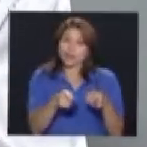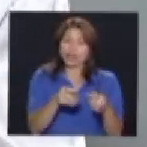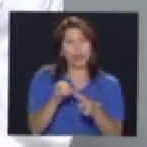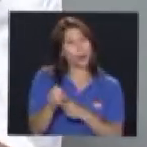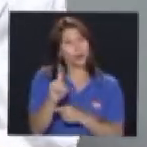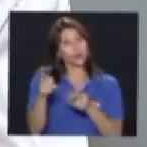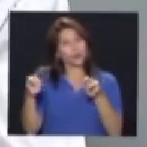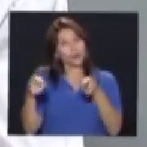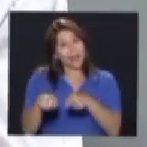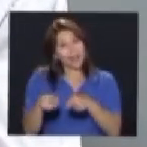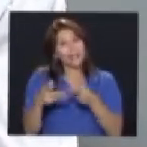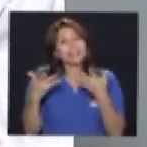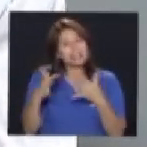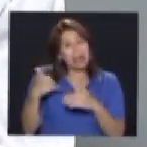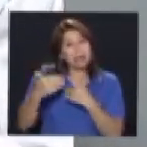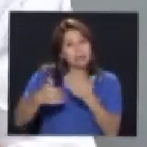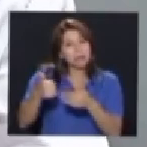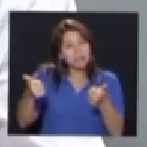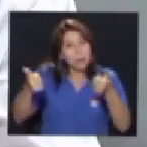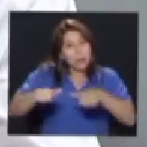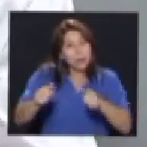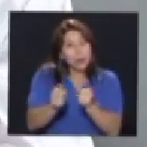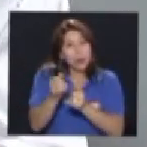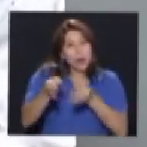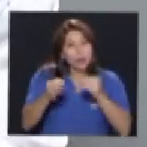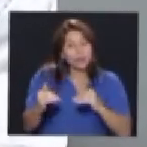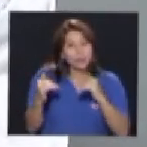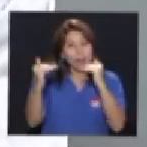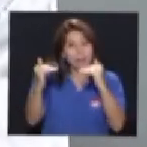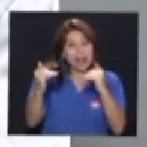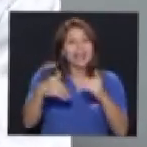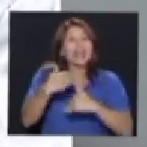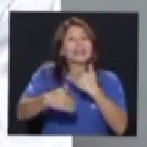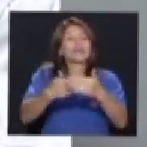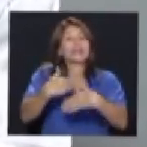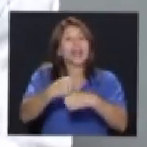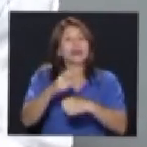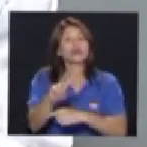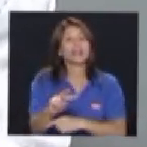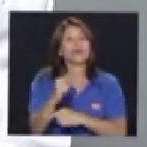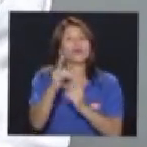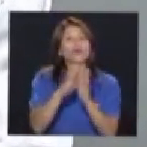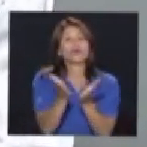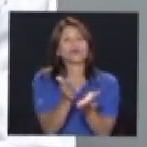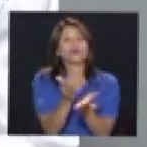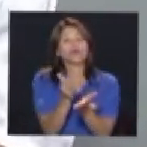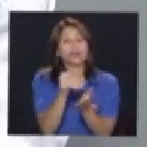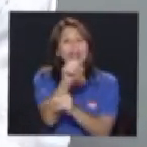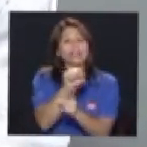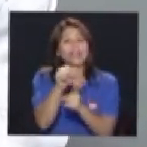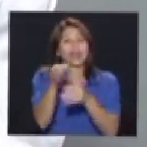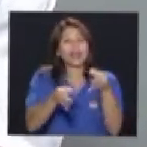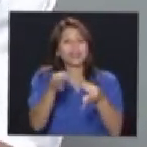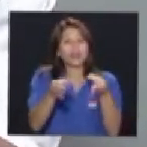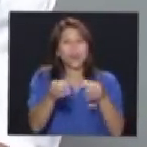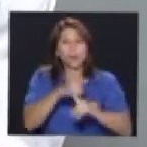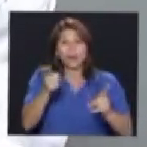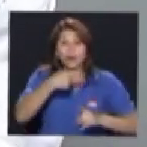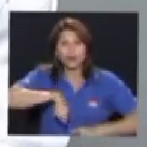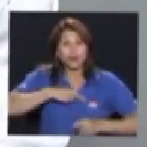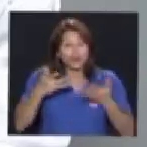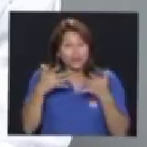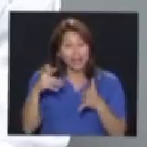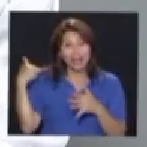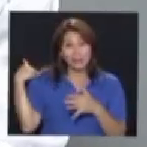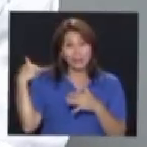haya un segundo, eso está por verse. Pero una cosa sí es cierta, lo que hemos aprendido de cómo hacer investigación en profundidad